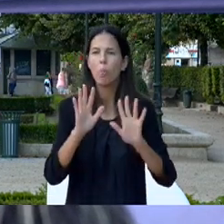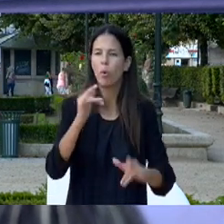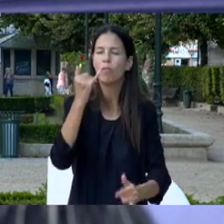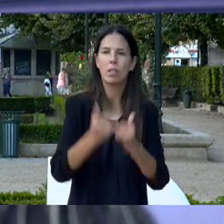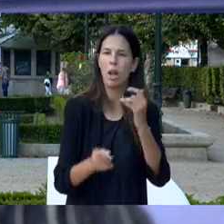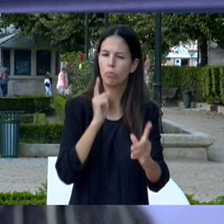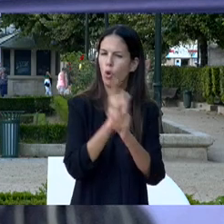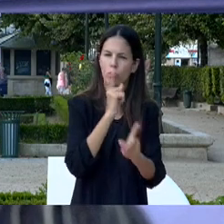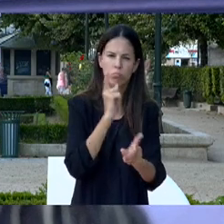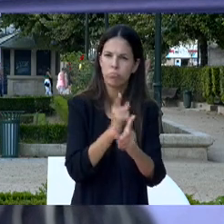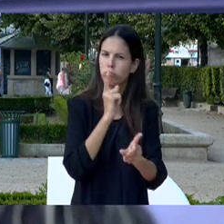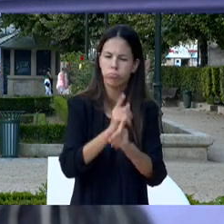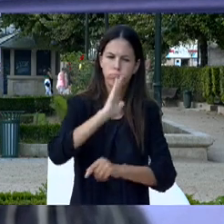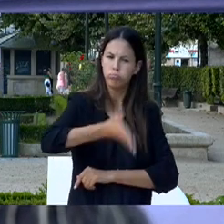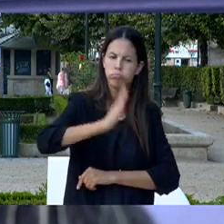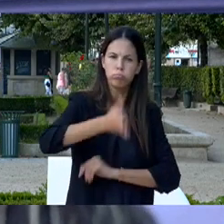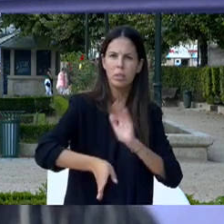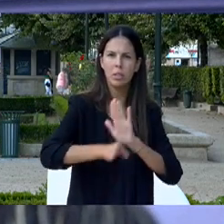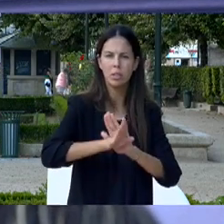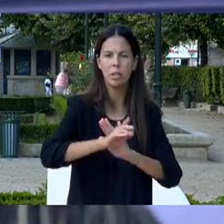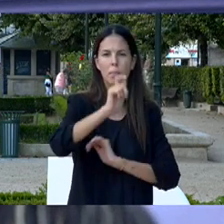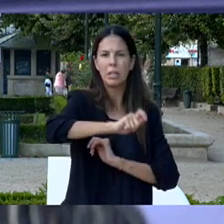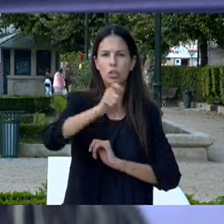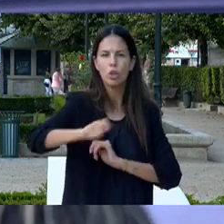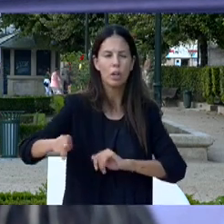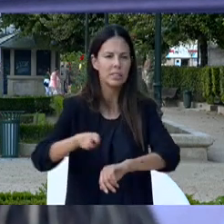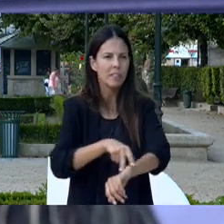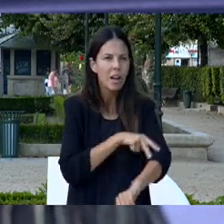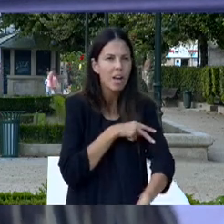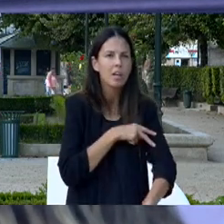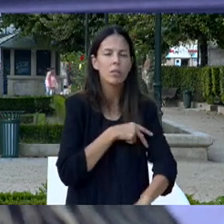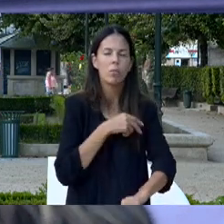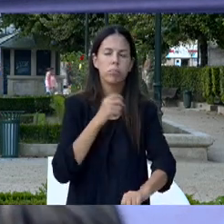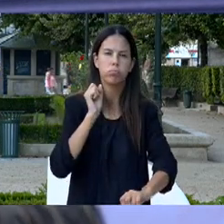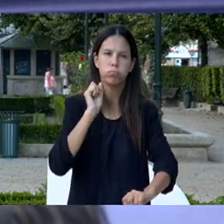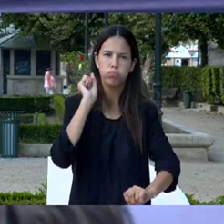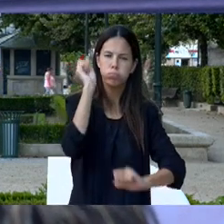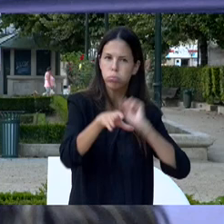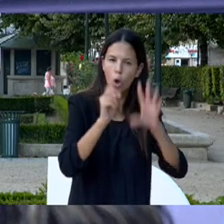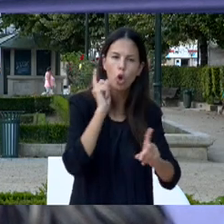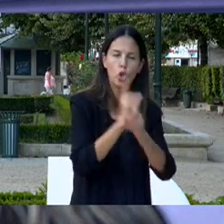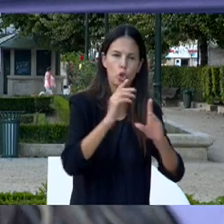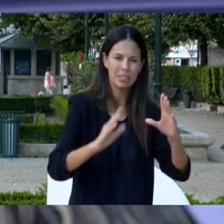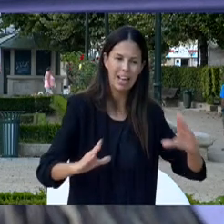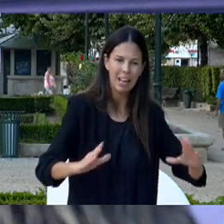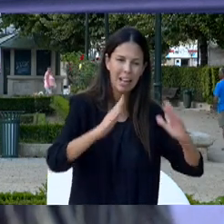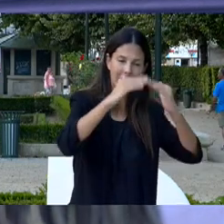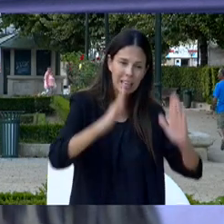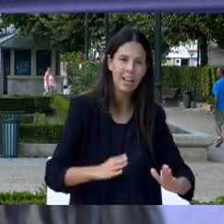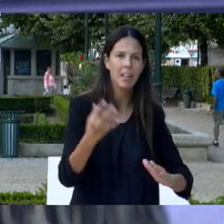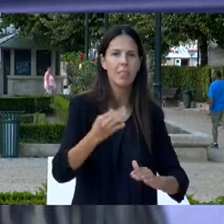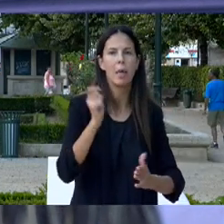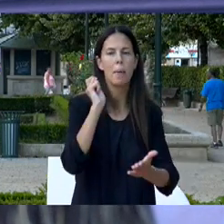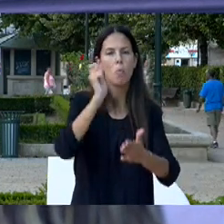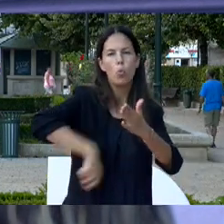cesan. Os falanxistas apedreaban a súa casa, tiña que pagar